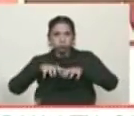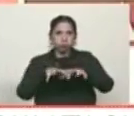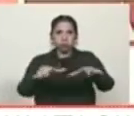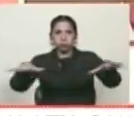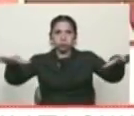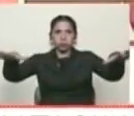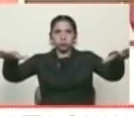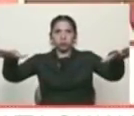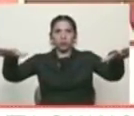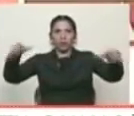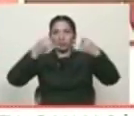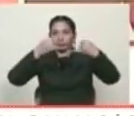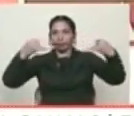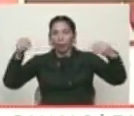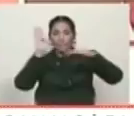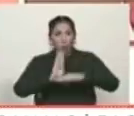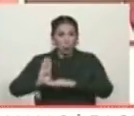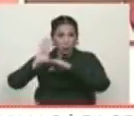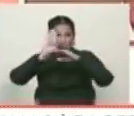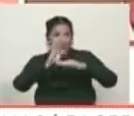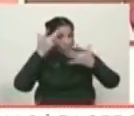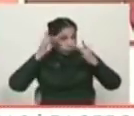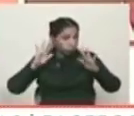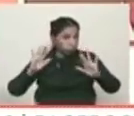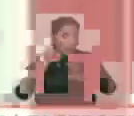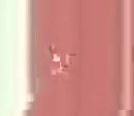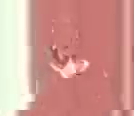protegernos de posibles ataques electromagnéticos.